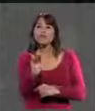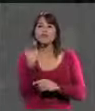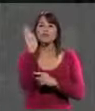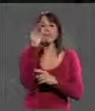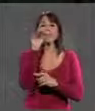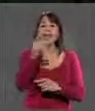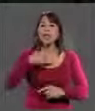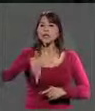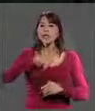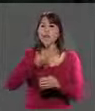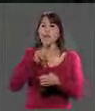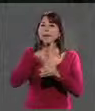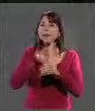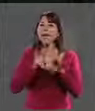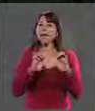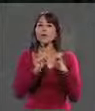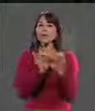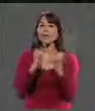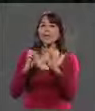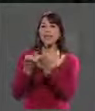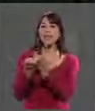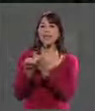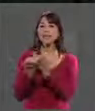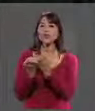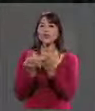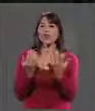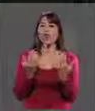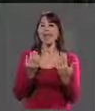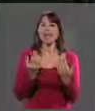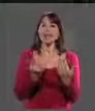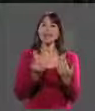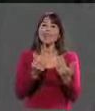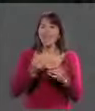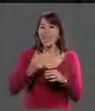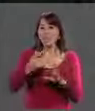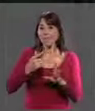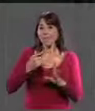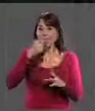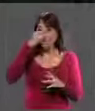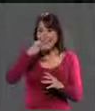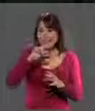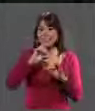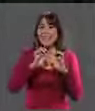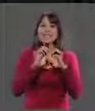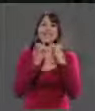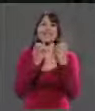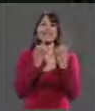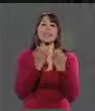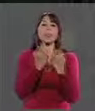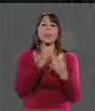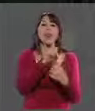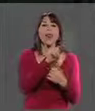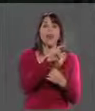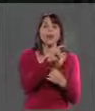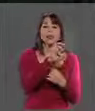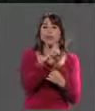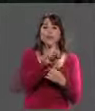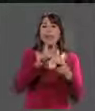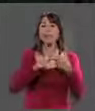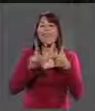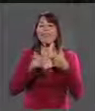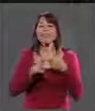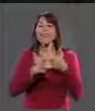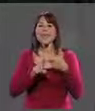sobre Silla de Ruedas. Estamos participando los equipos de Lions de Grecia, está el equipo de